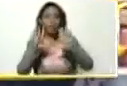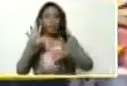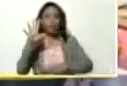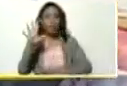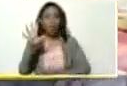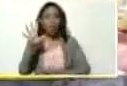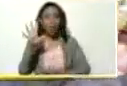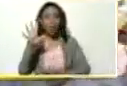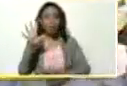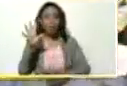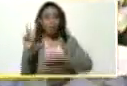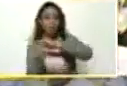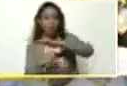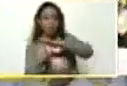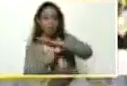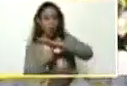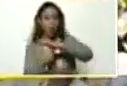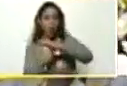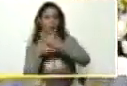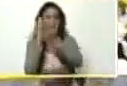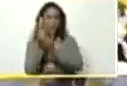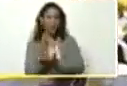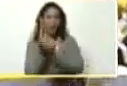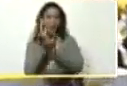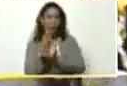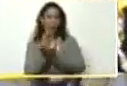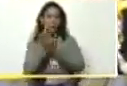585 TSU en fisioterapia,